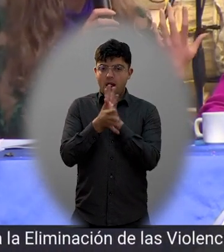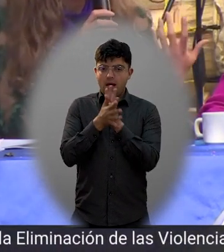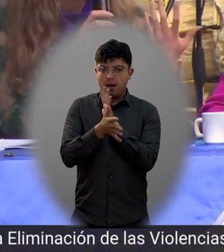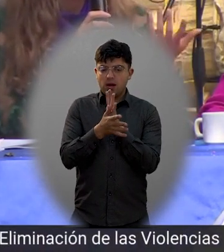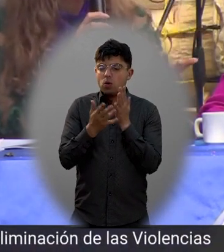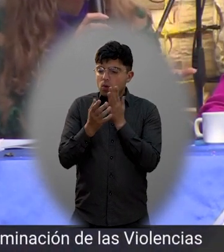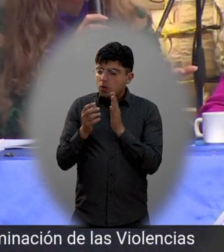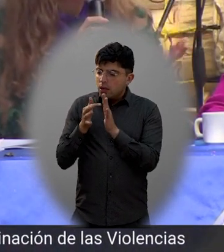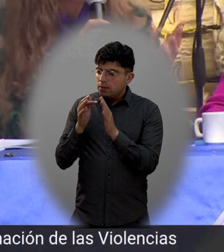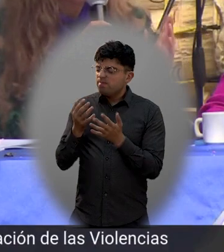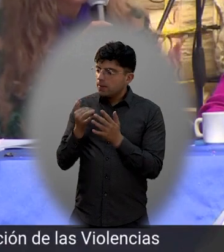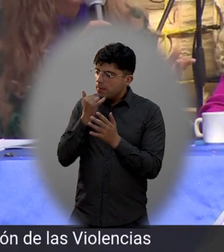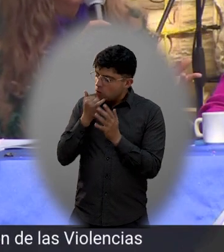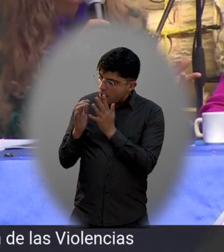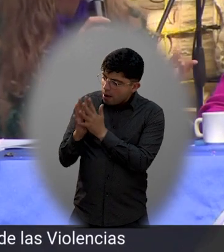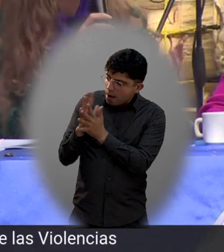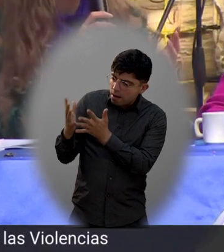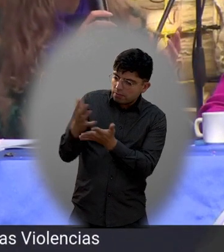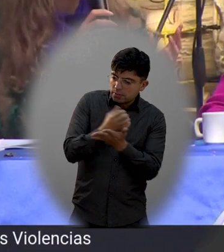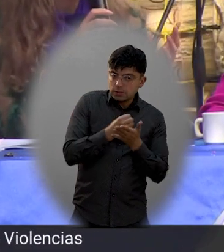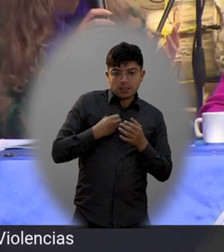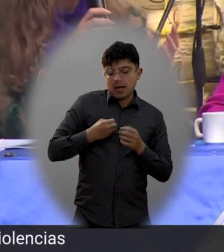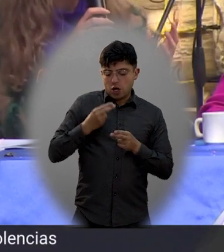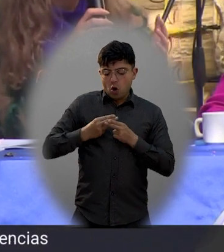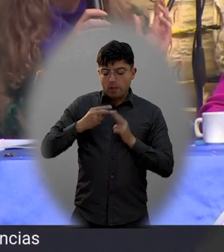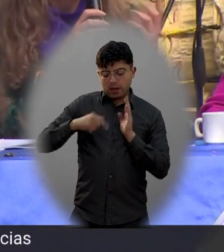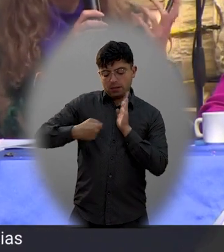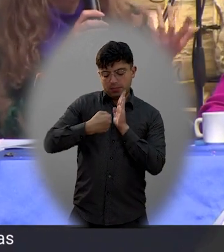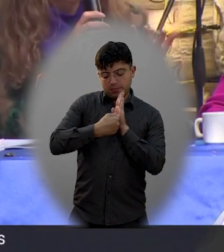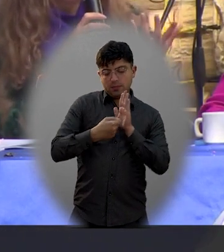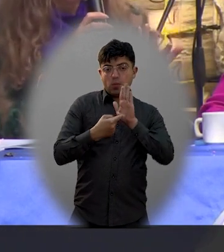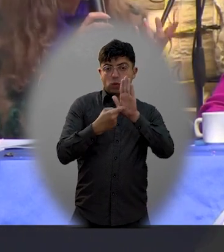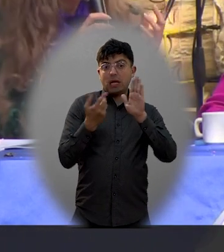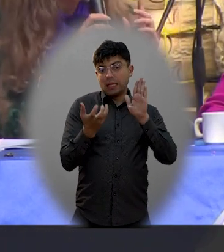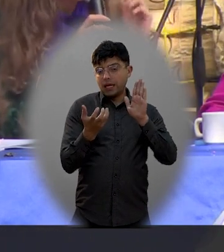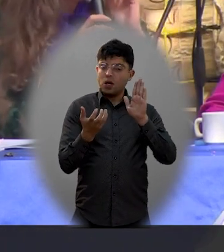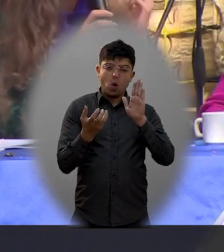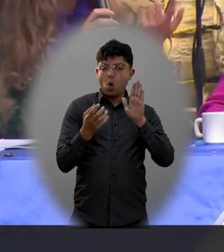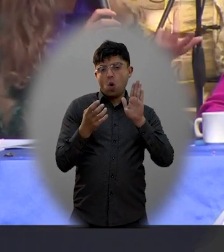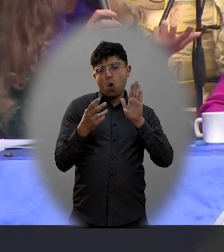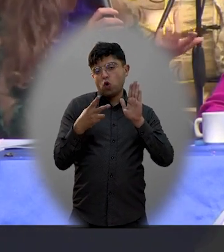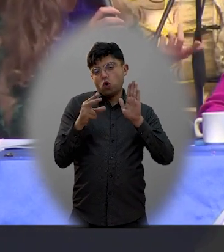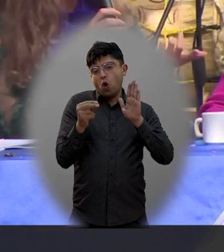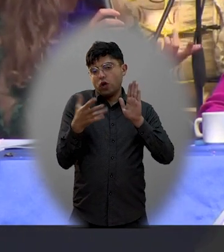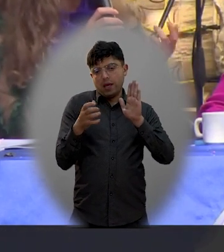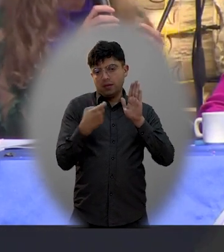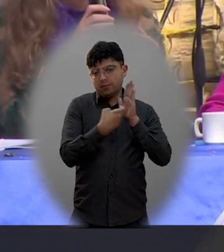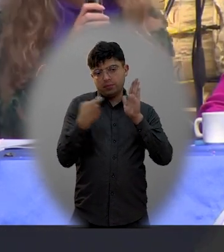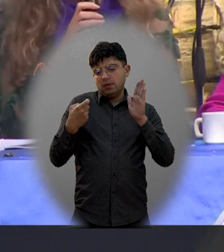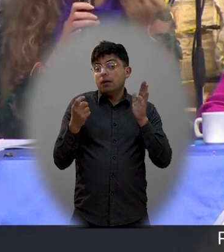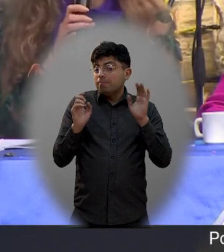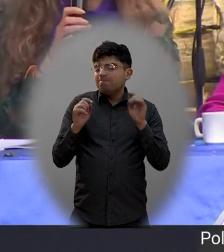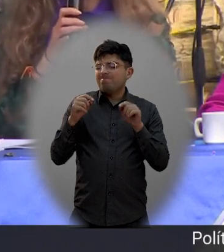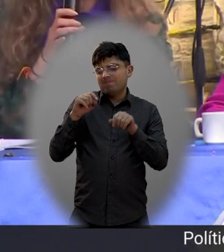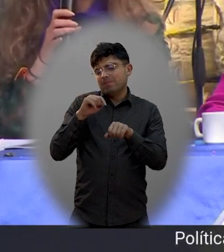sería recolectar ese testimonio si aún así es anónimo? Entonces, creo que ese es un debate que tenemos que darnos y pensarnos cómo hacerlo.